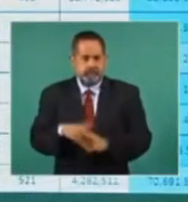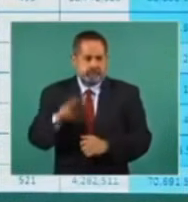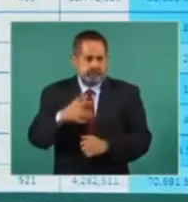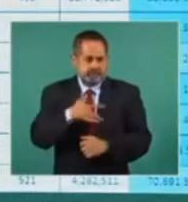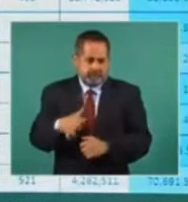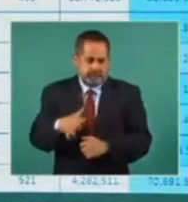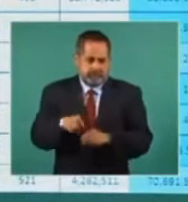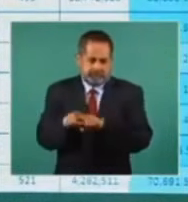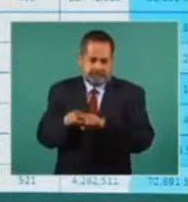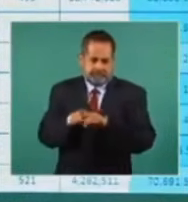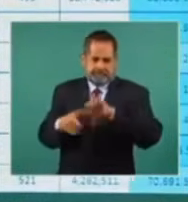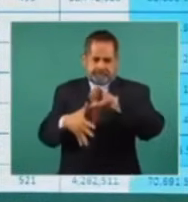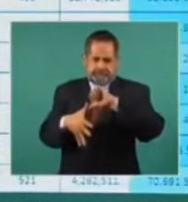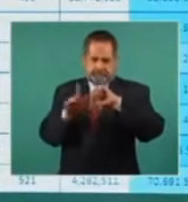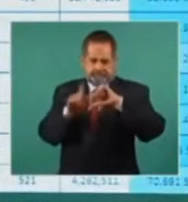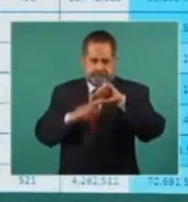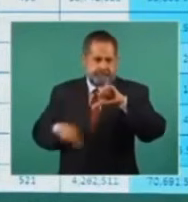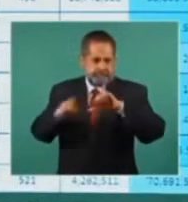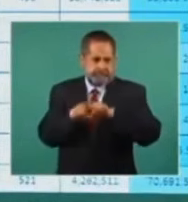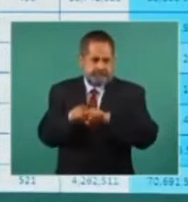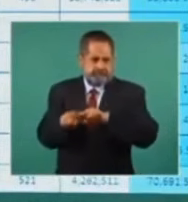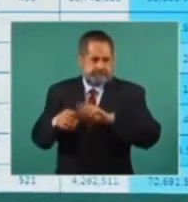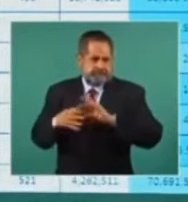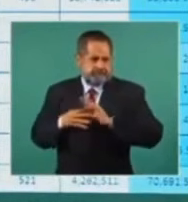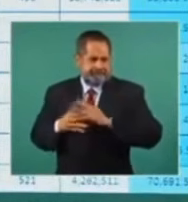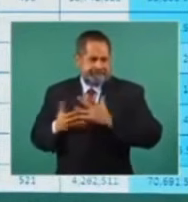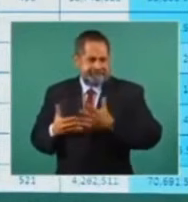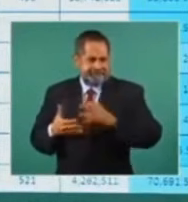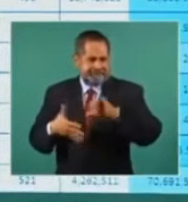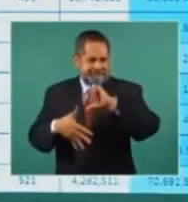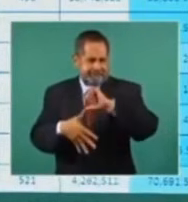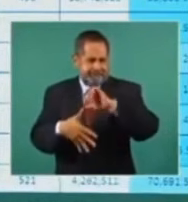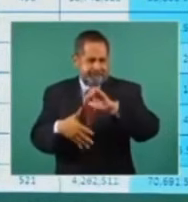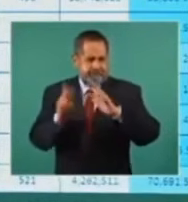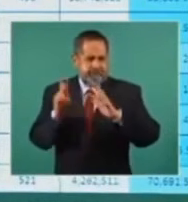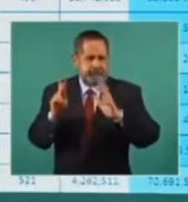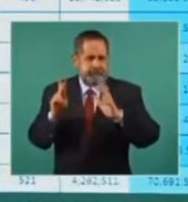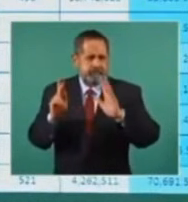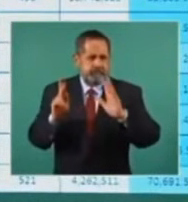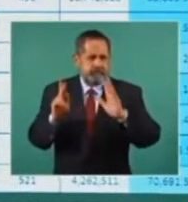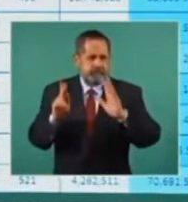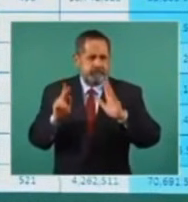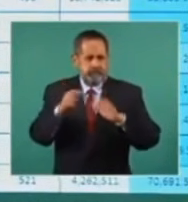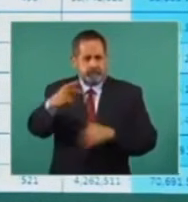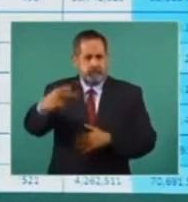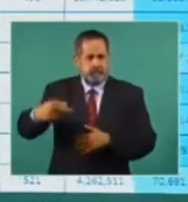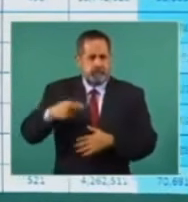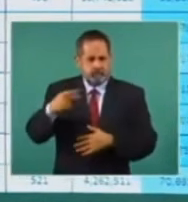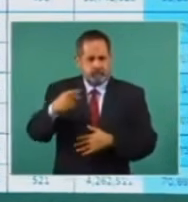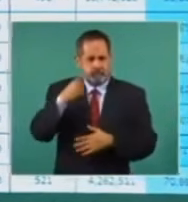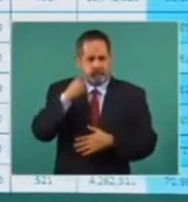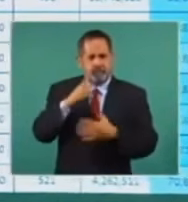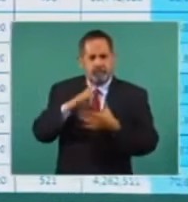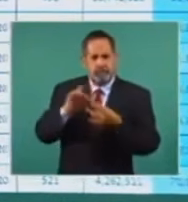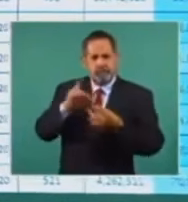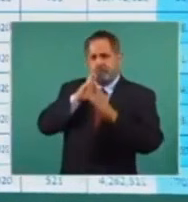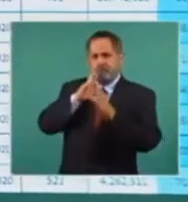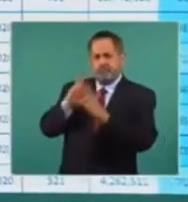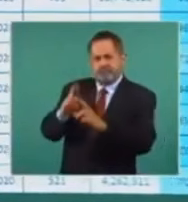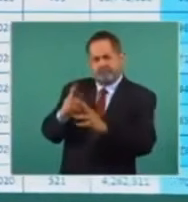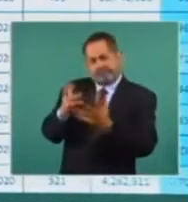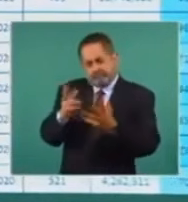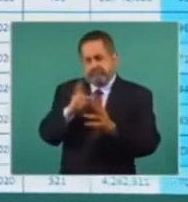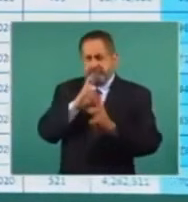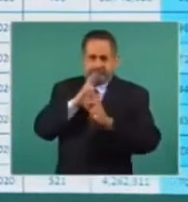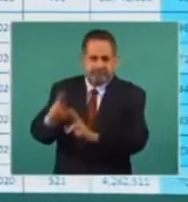presidente, pero no sé, me llama la atención que Jorge Ramos va a la mañanera